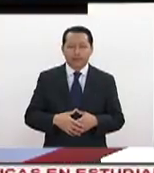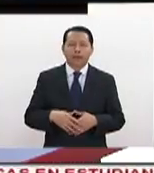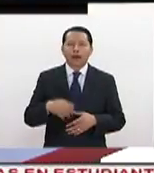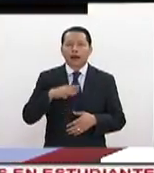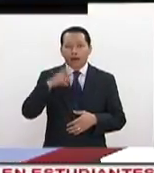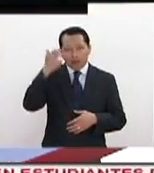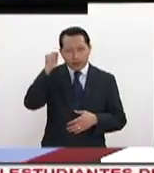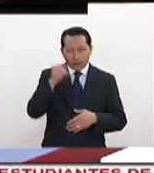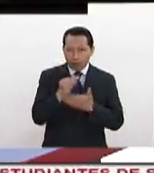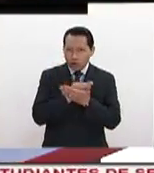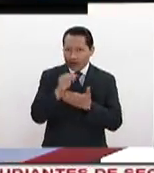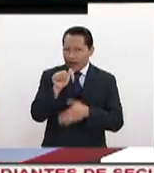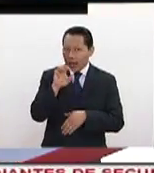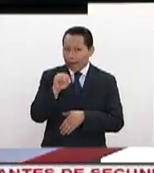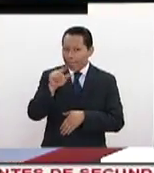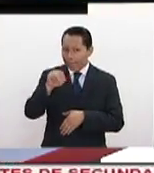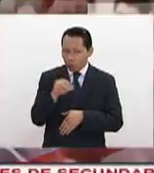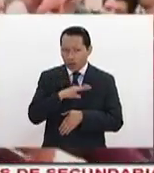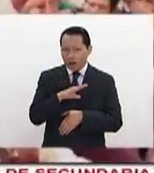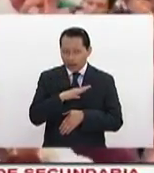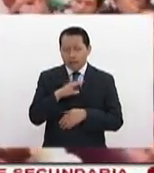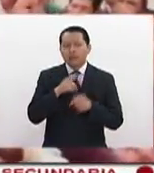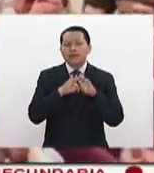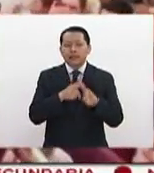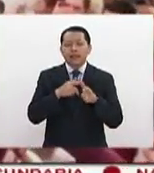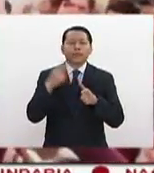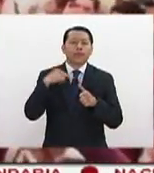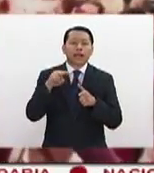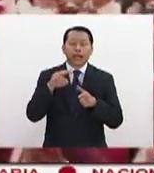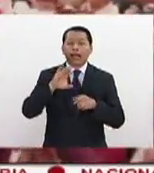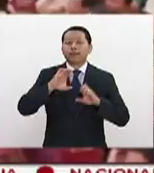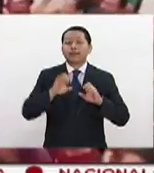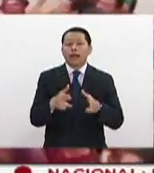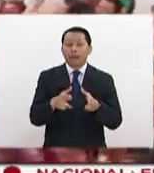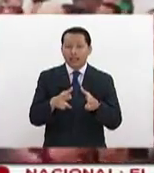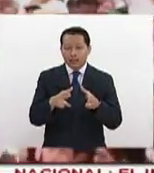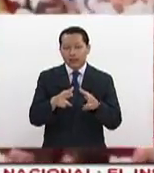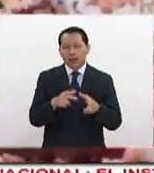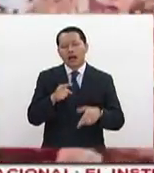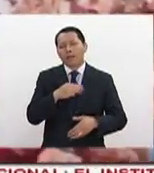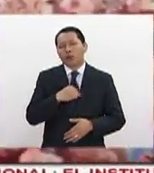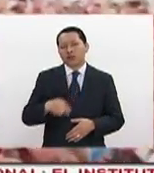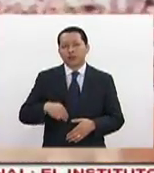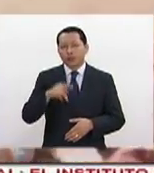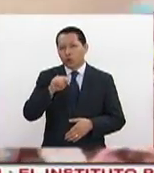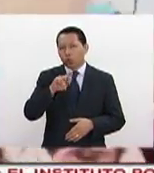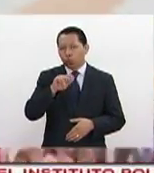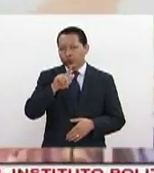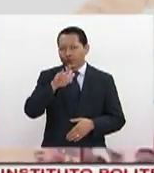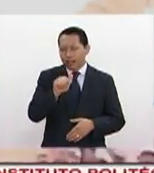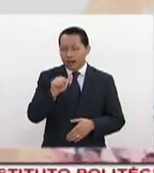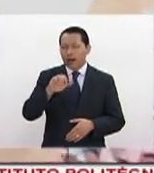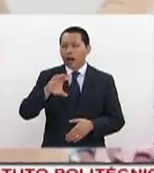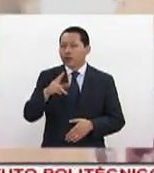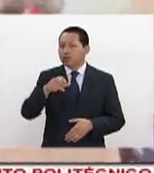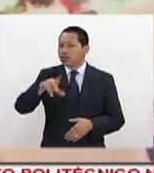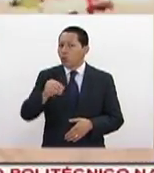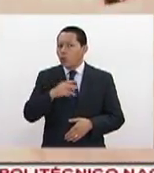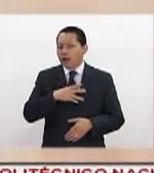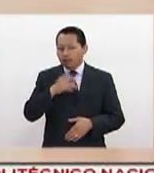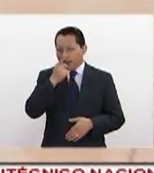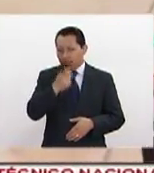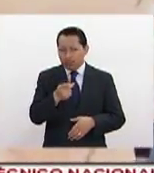El precandidato de Morena, Andrés Manuel López Obrador, continuó su gira por Chiapas. En el municipio de Tuxtla Chico dijo que terminará con